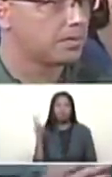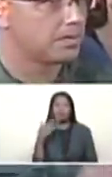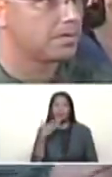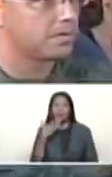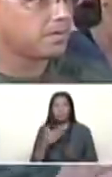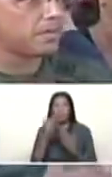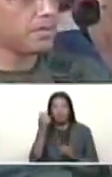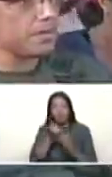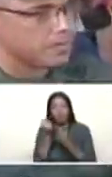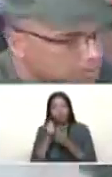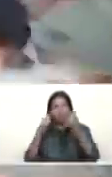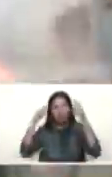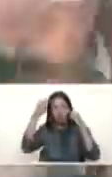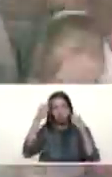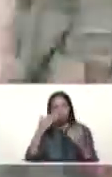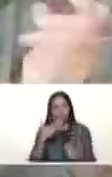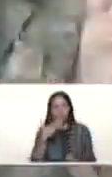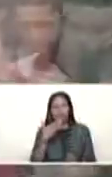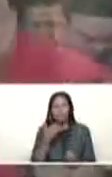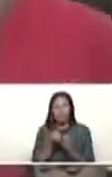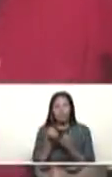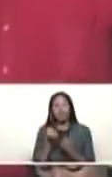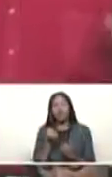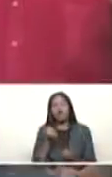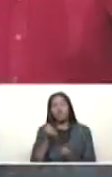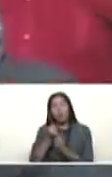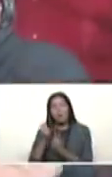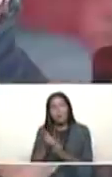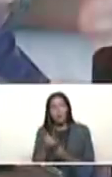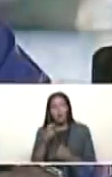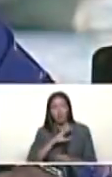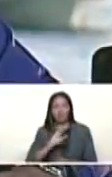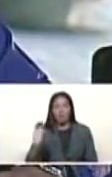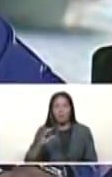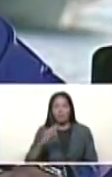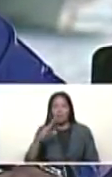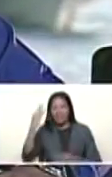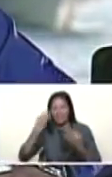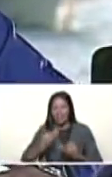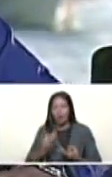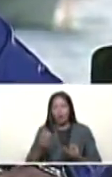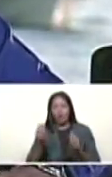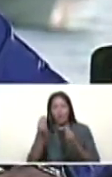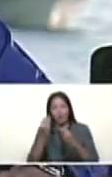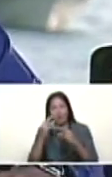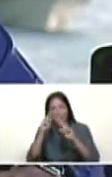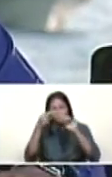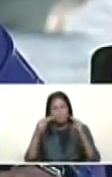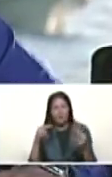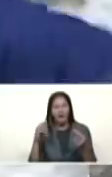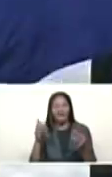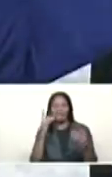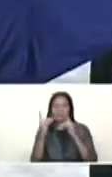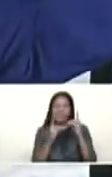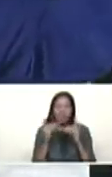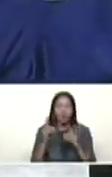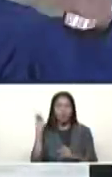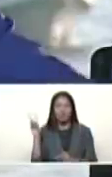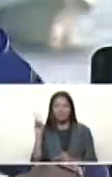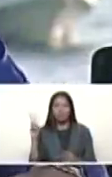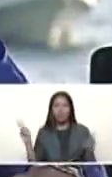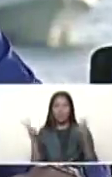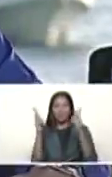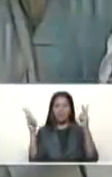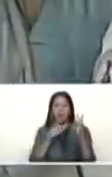chavismo. Y pido el apoyo de la patria. Creo en la paz, creo en el diálogo, creo en el trabajo, creo en Venezuela. ¡Que viva la